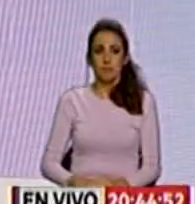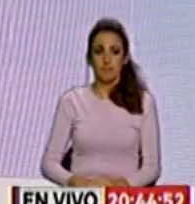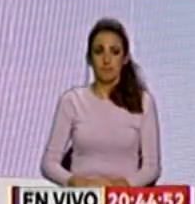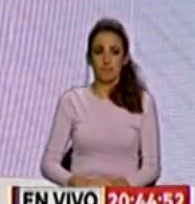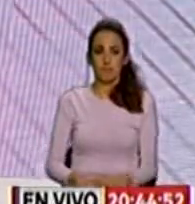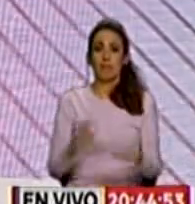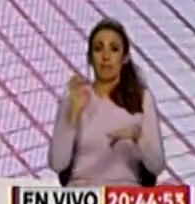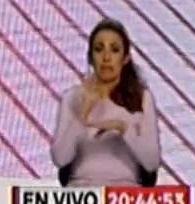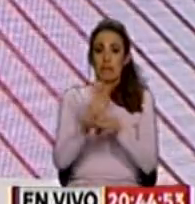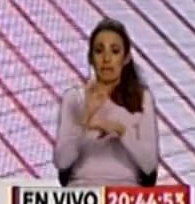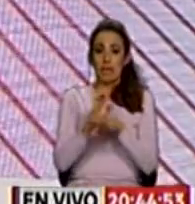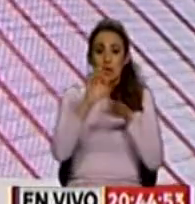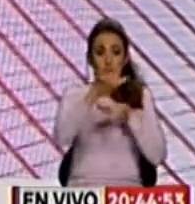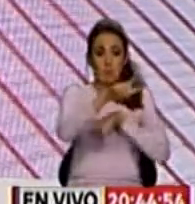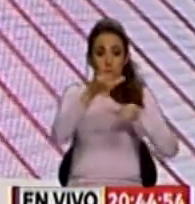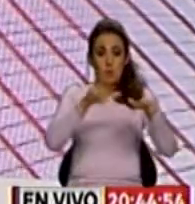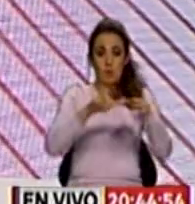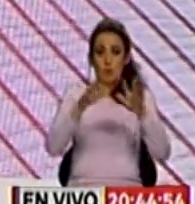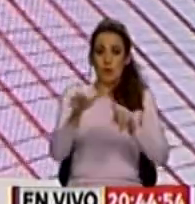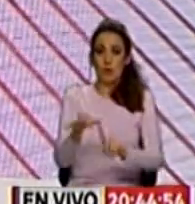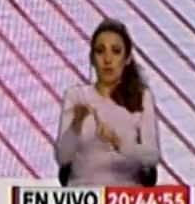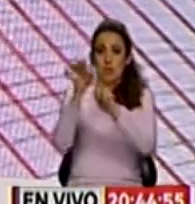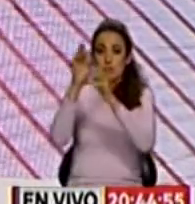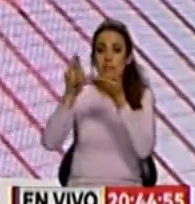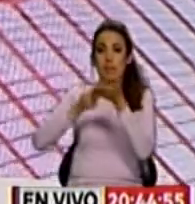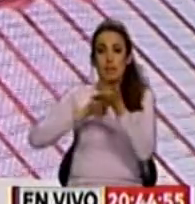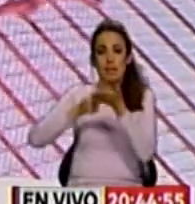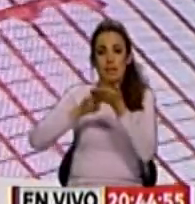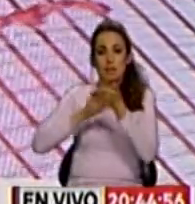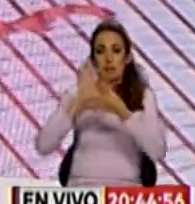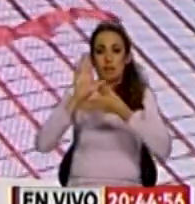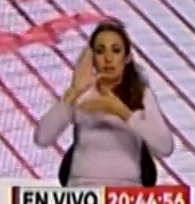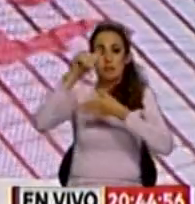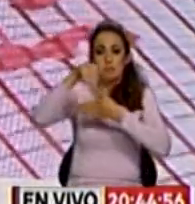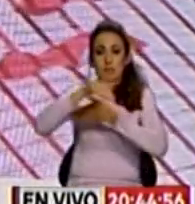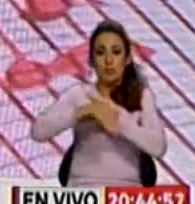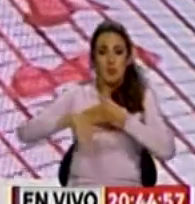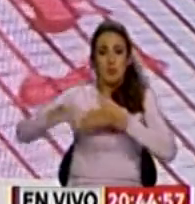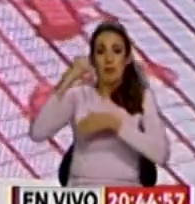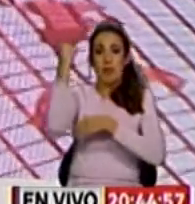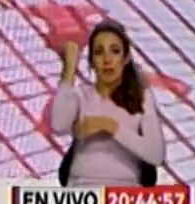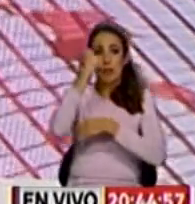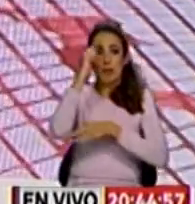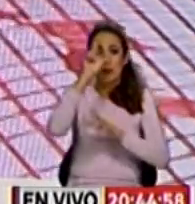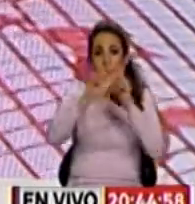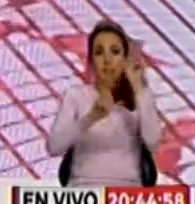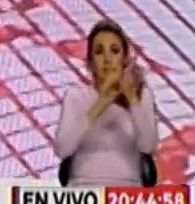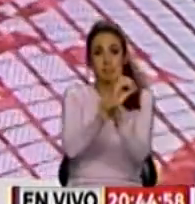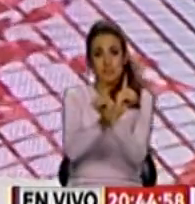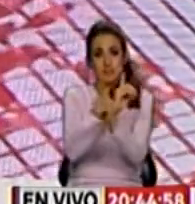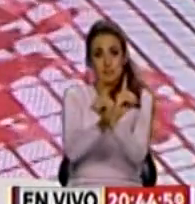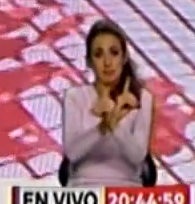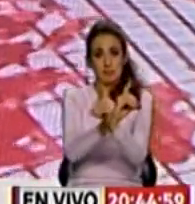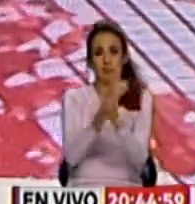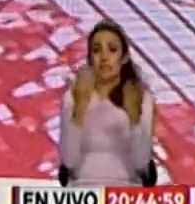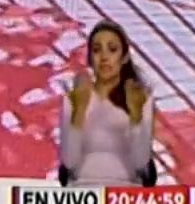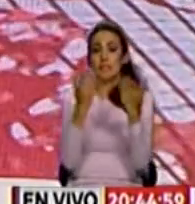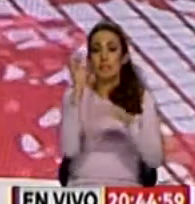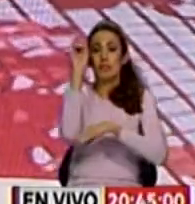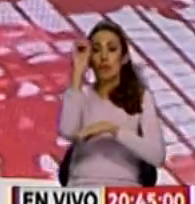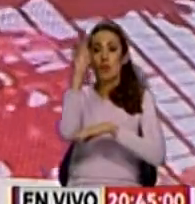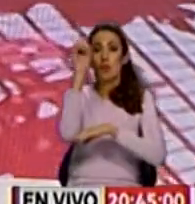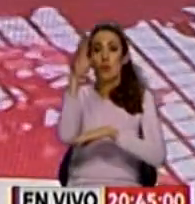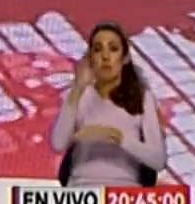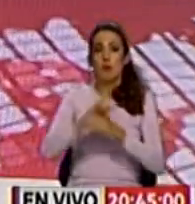Y Ecuador será la sede de la primera reunión del programa iberoamericano sobre los derechos de las personas con discapacidad. El evento se